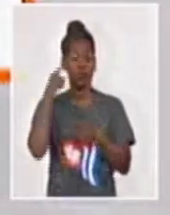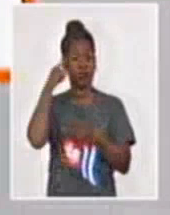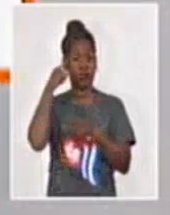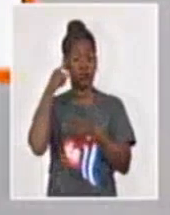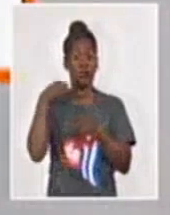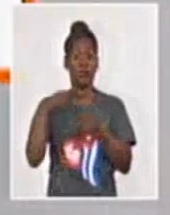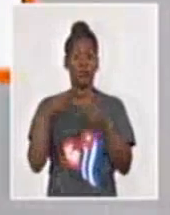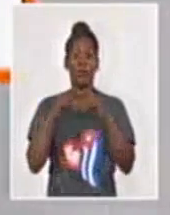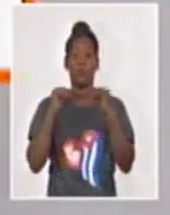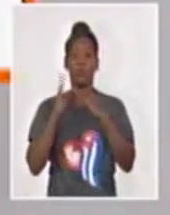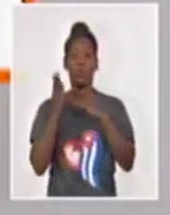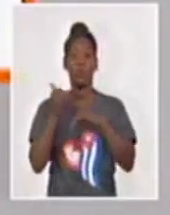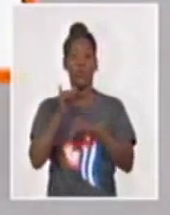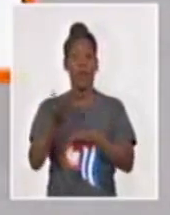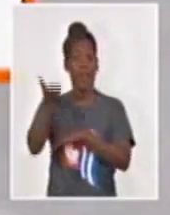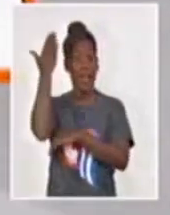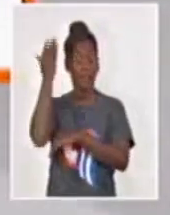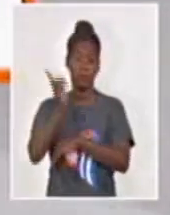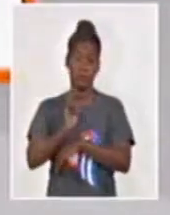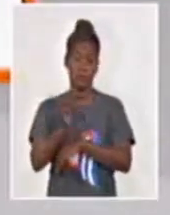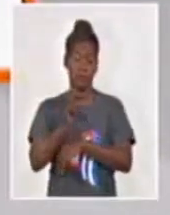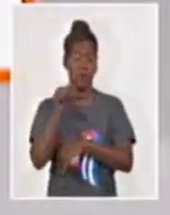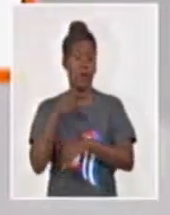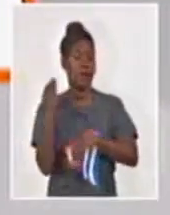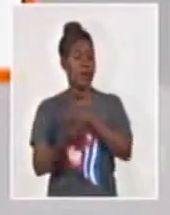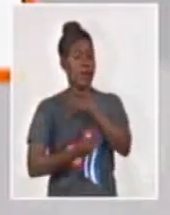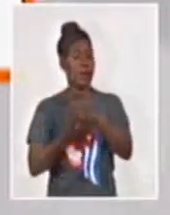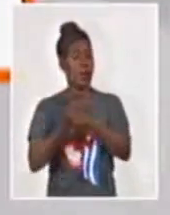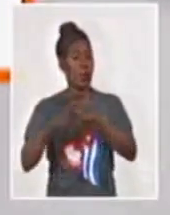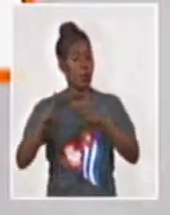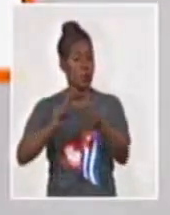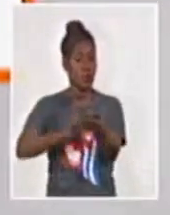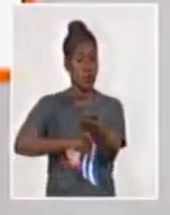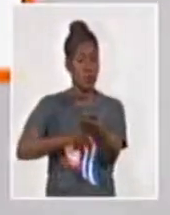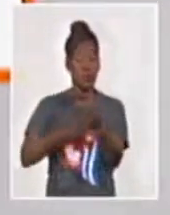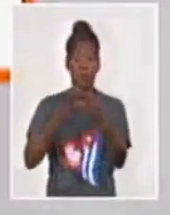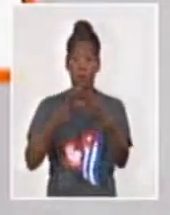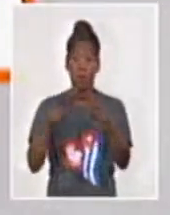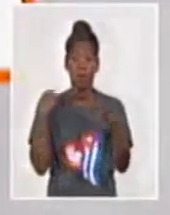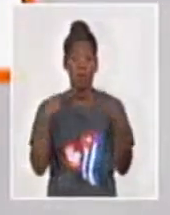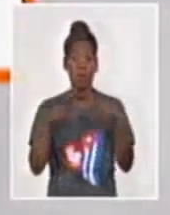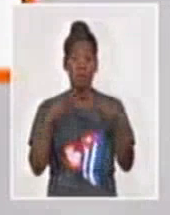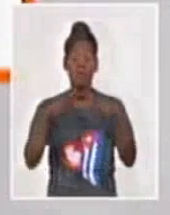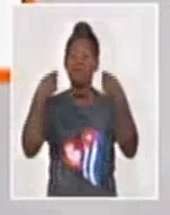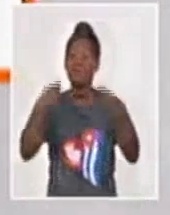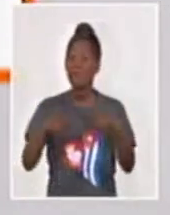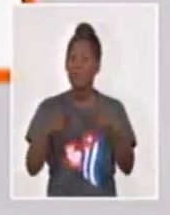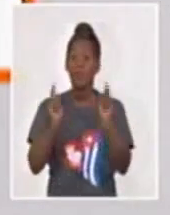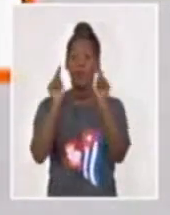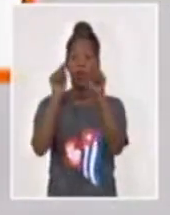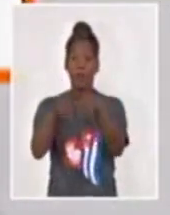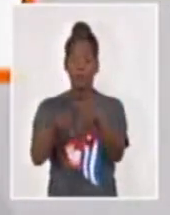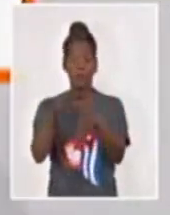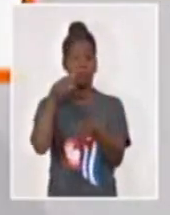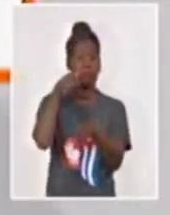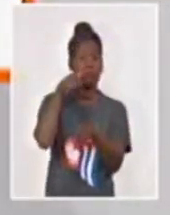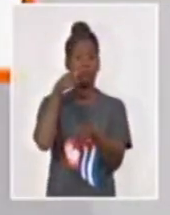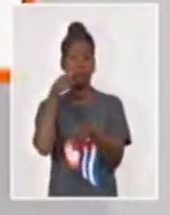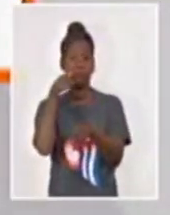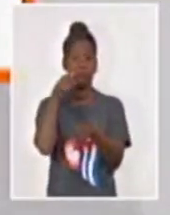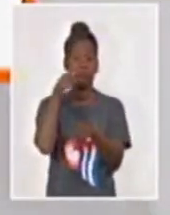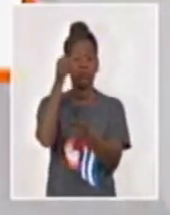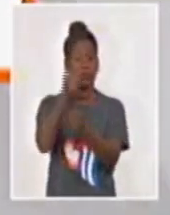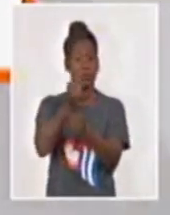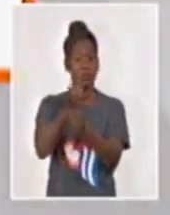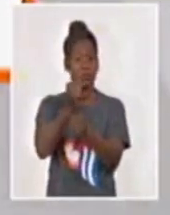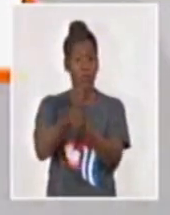prestaba en otros momentos, pero sí existe la responsabilidad de los administrativos de autogestión de estos recursos, y algunos recursos incluso que por el